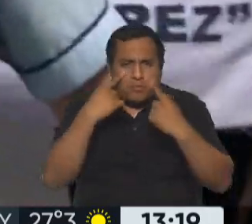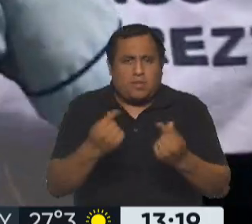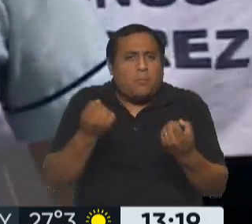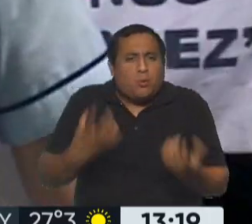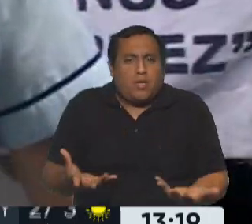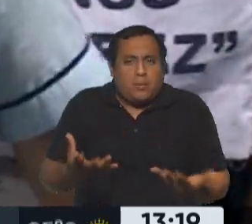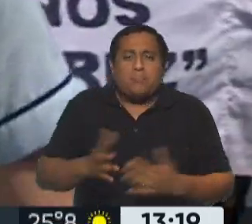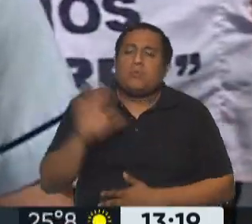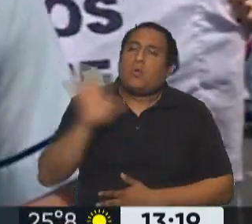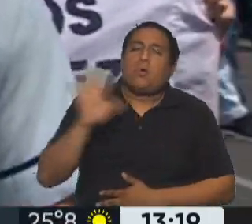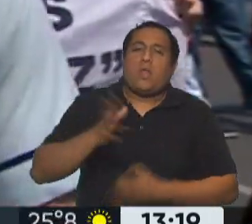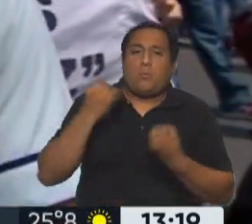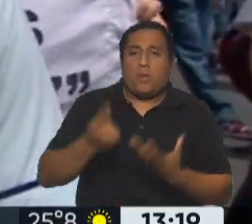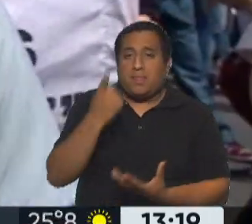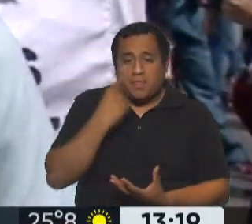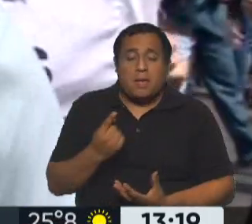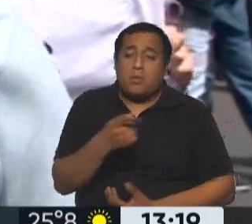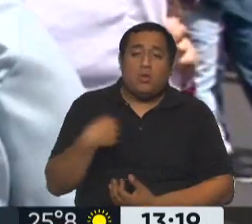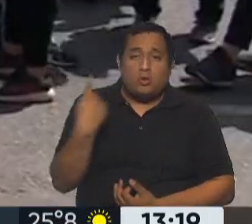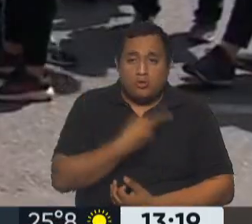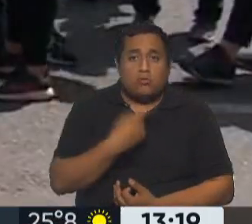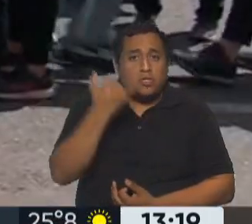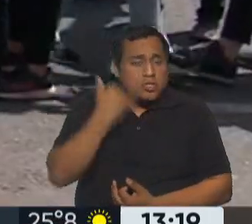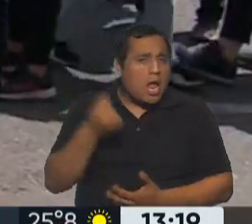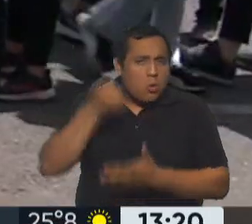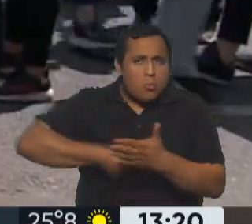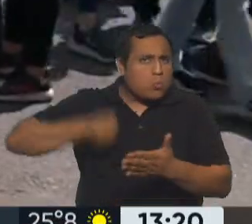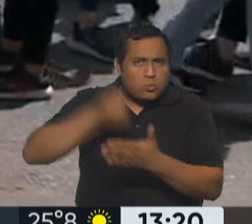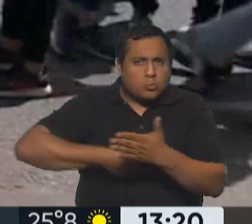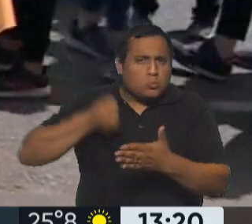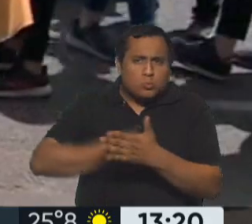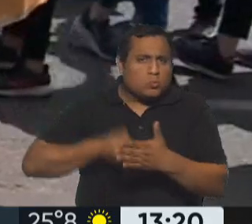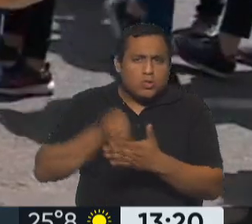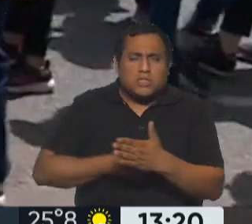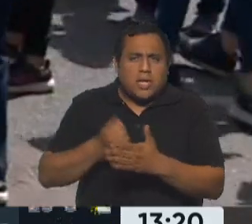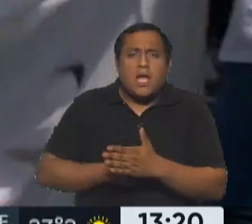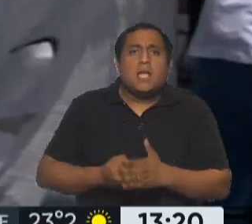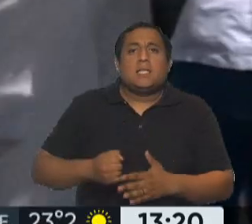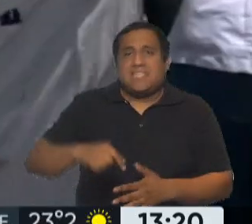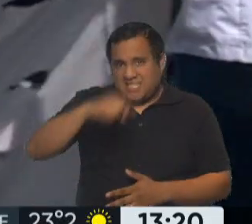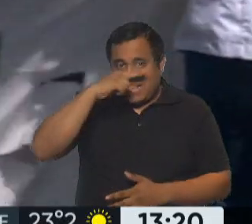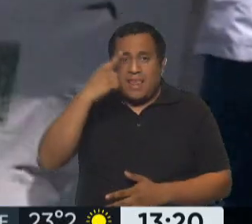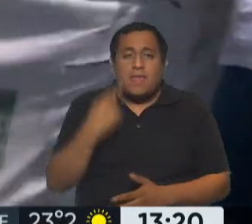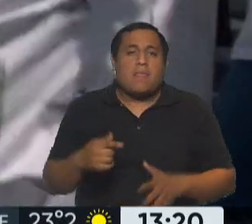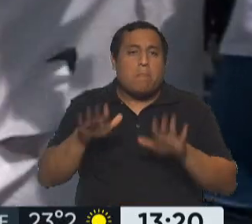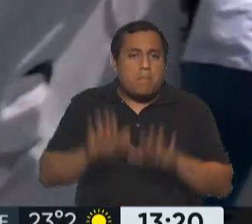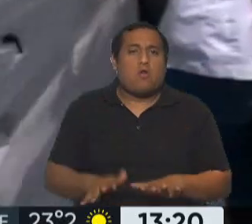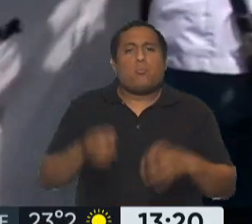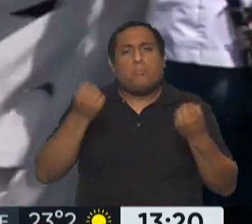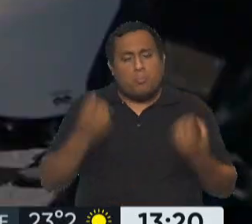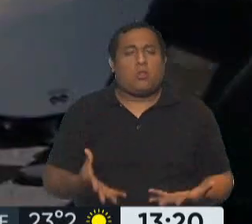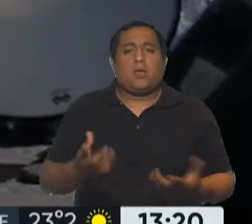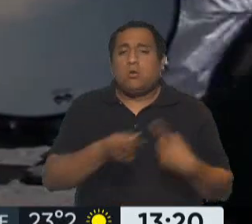Hola, ¿qué tal? Muy buenos días. Mirá, nosotros venimos realizando una lucha en la cual llevamos 7 jornadas de paro debido a que